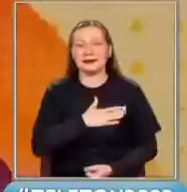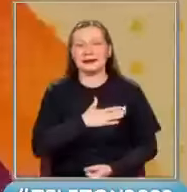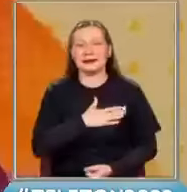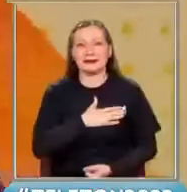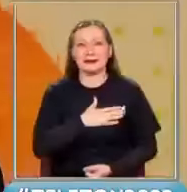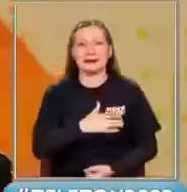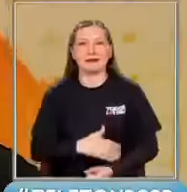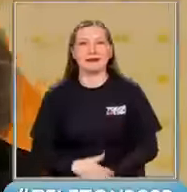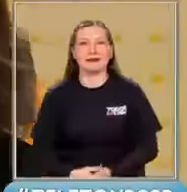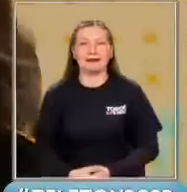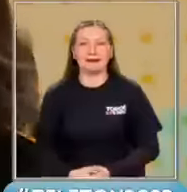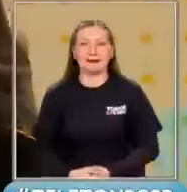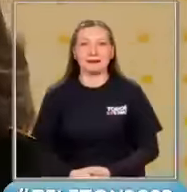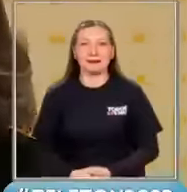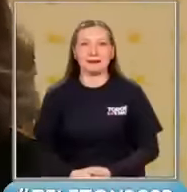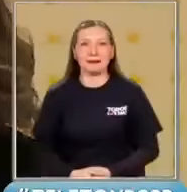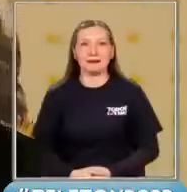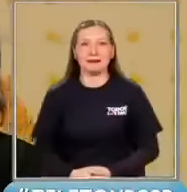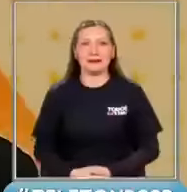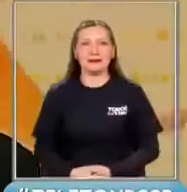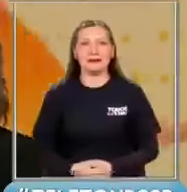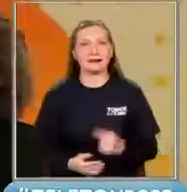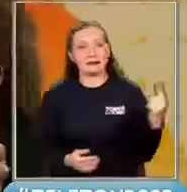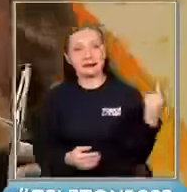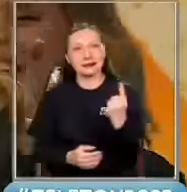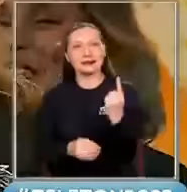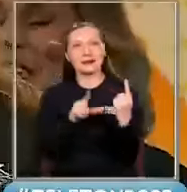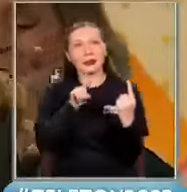Luis. Perdón. ¿Estás saludando? Venga.